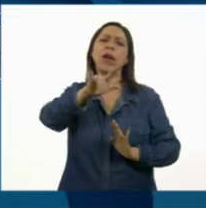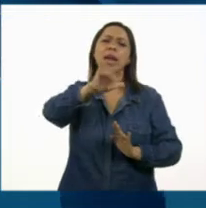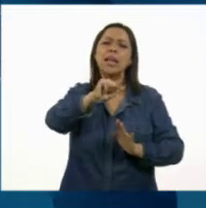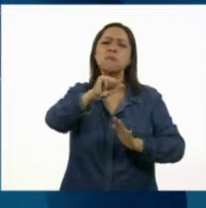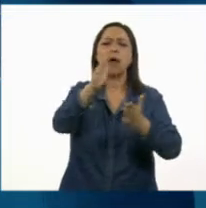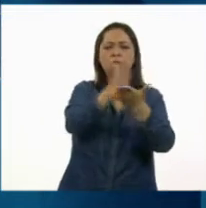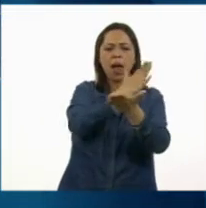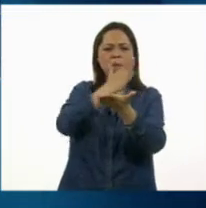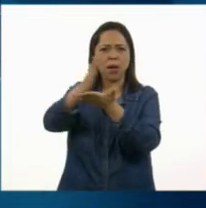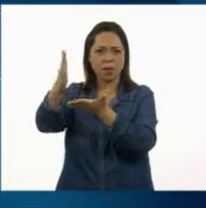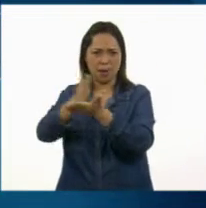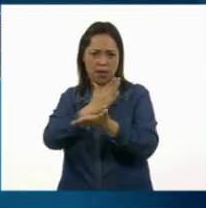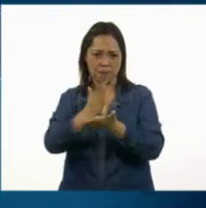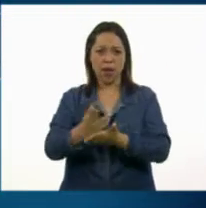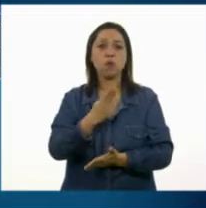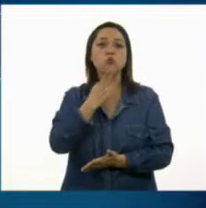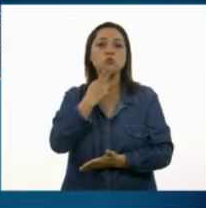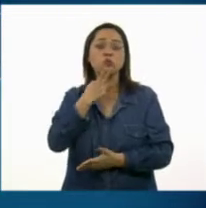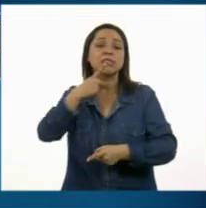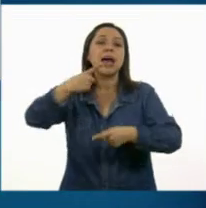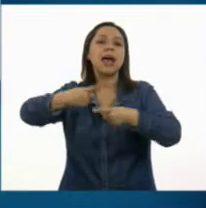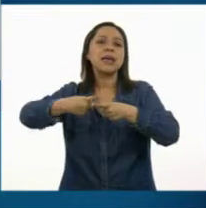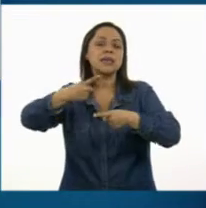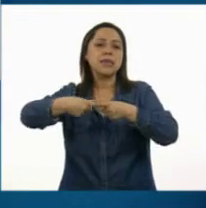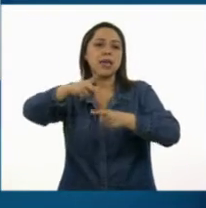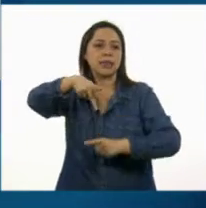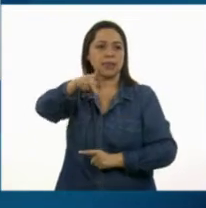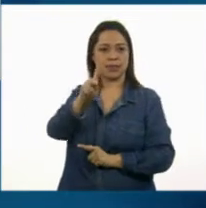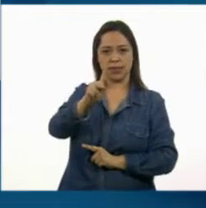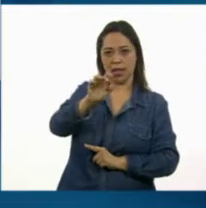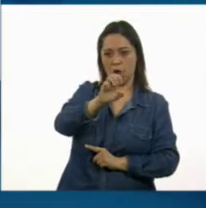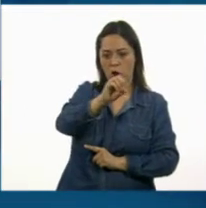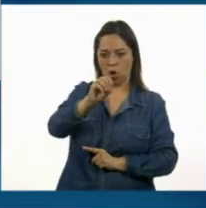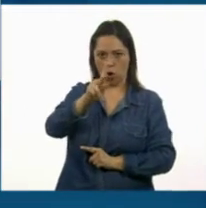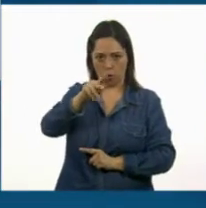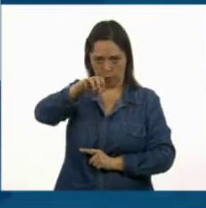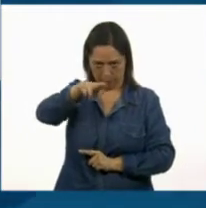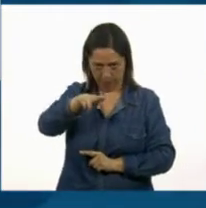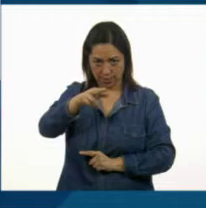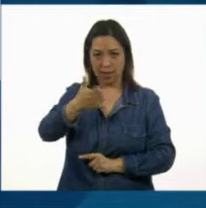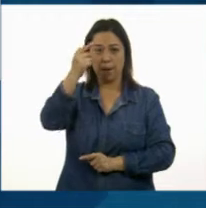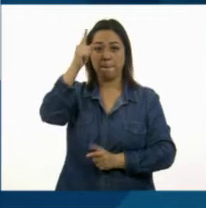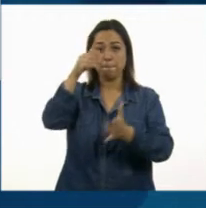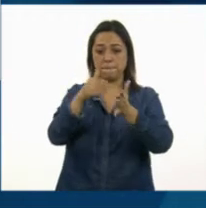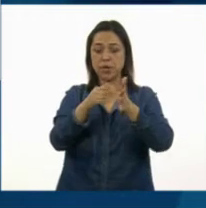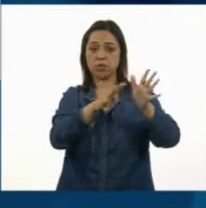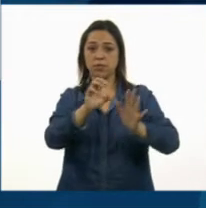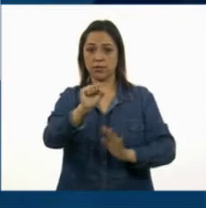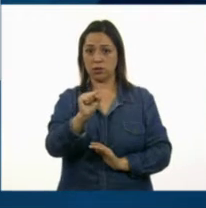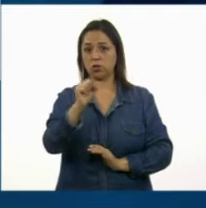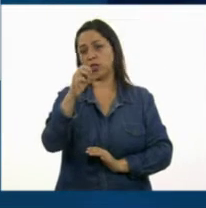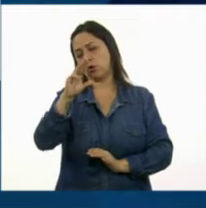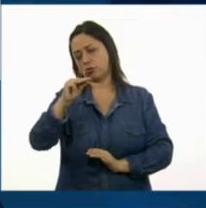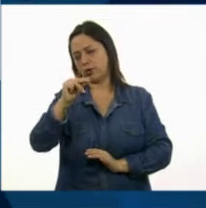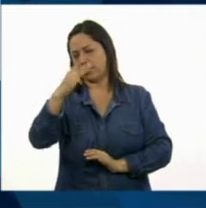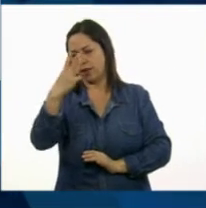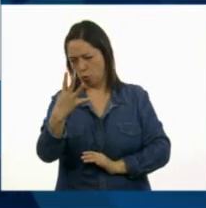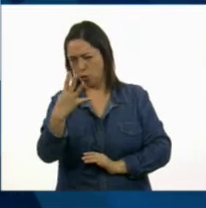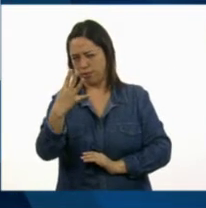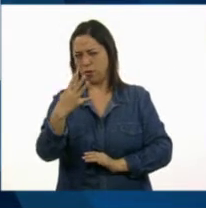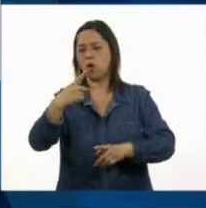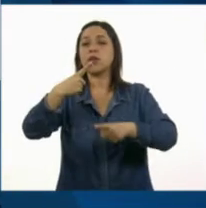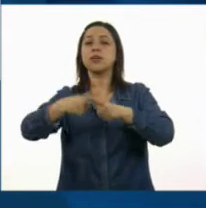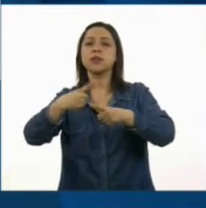el mundo. La clasificación climática de Köppen fue publicada en 1884 por el